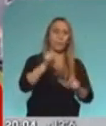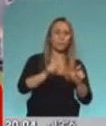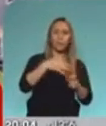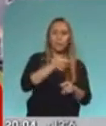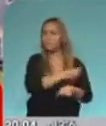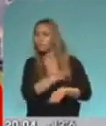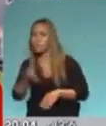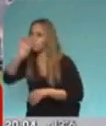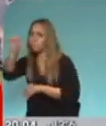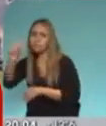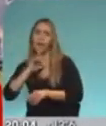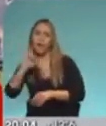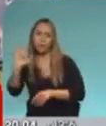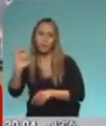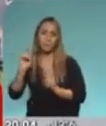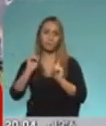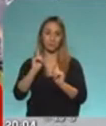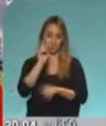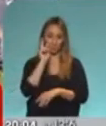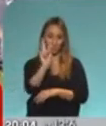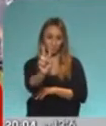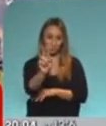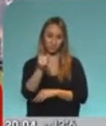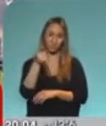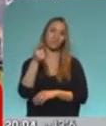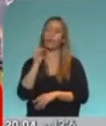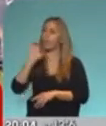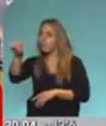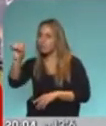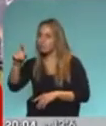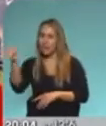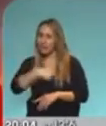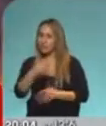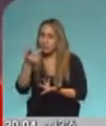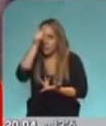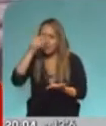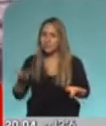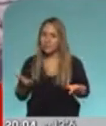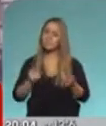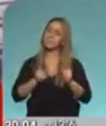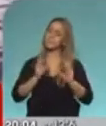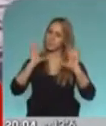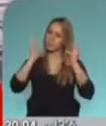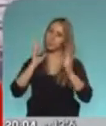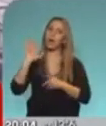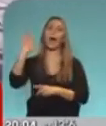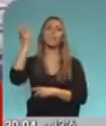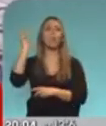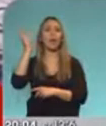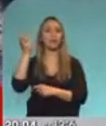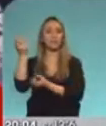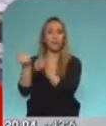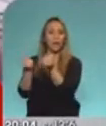garita que estamos observando en este momento para que venga la policía. Además, bastante molestos con la ambulancia porque